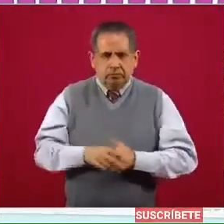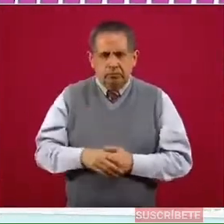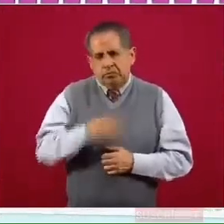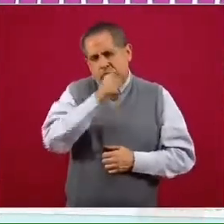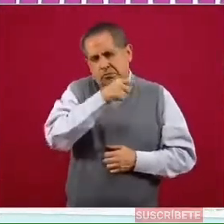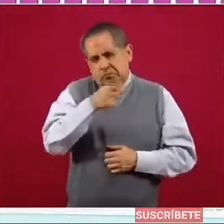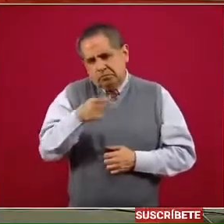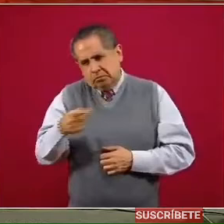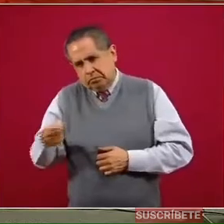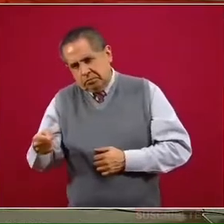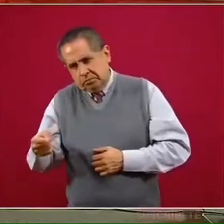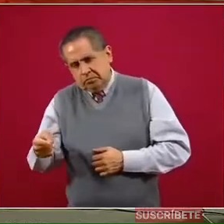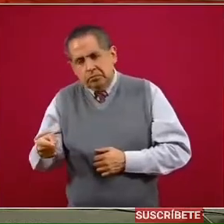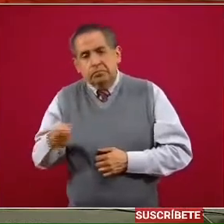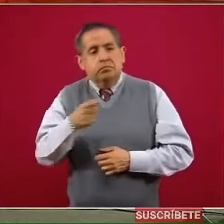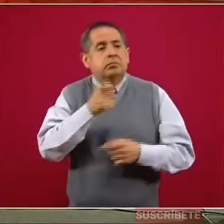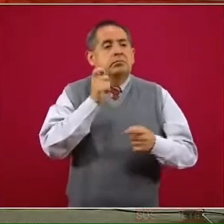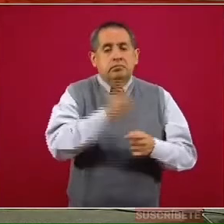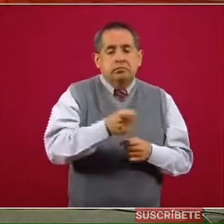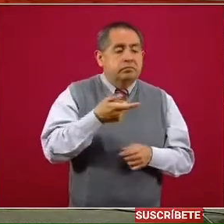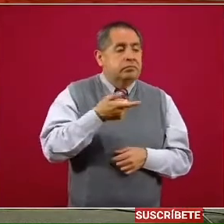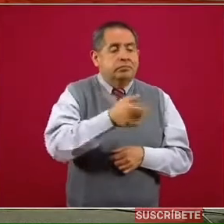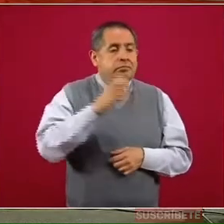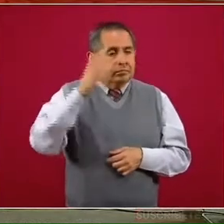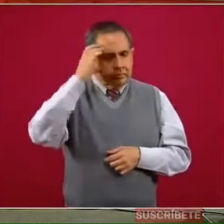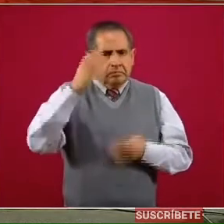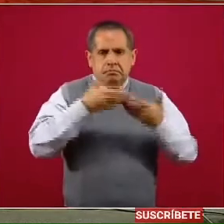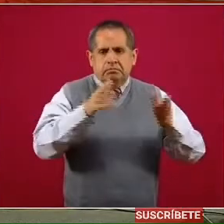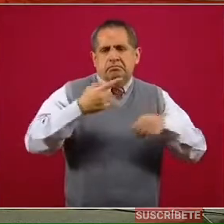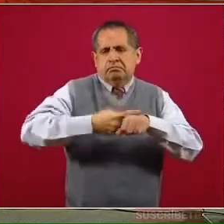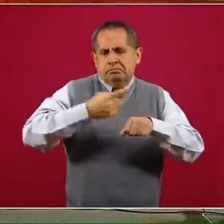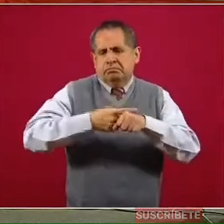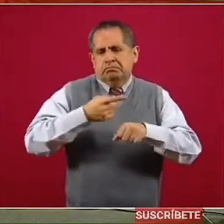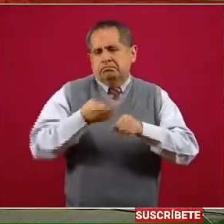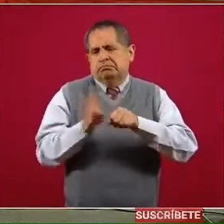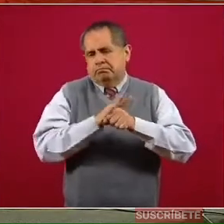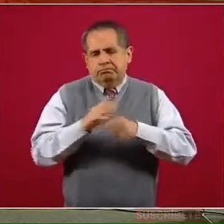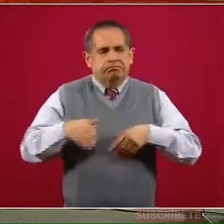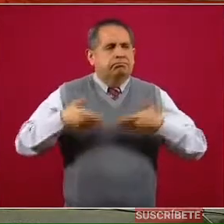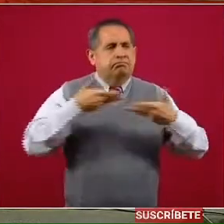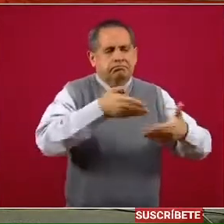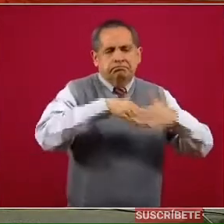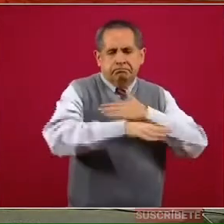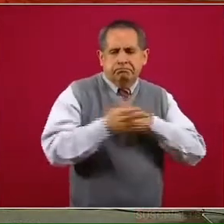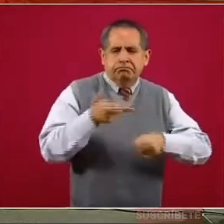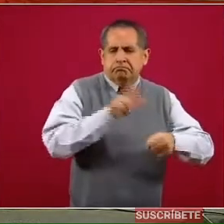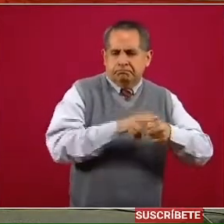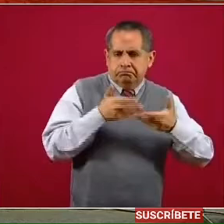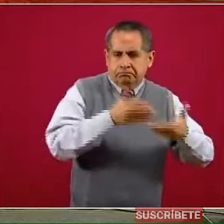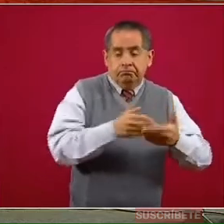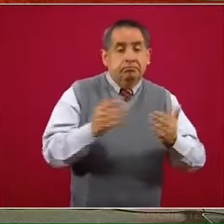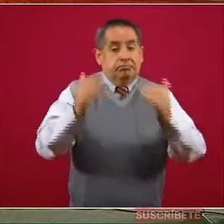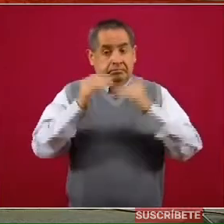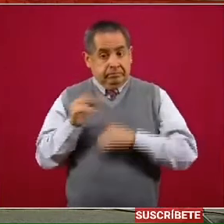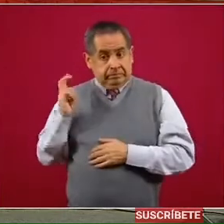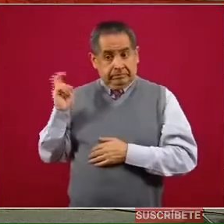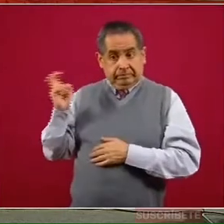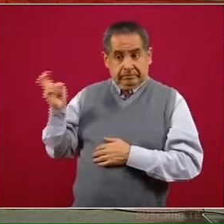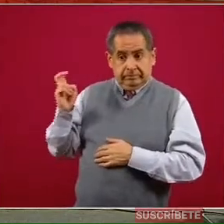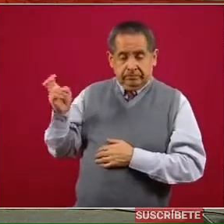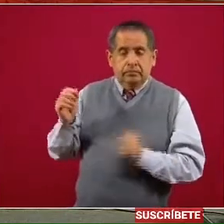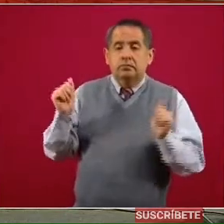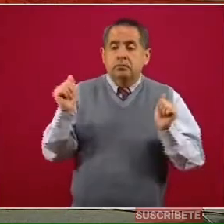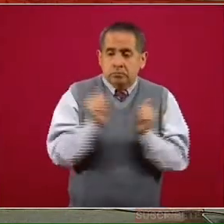los que siguen. Estos son camas de hospitalización general. Veamos la siguiente diapositiva. Son camas de hospitalización